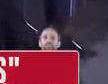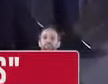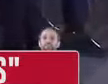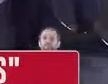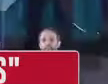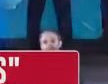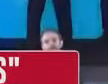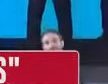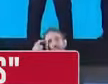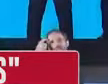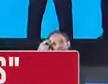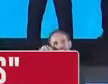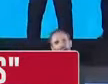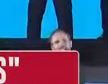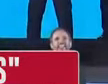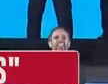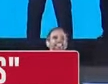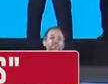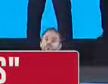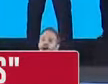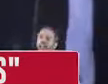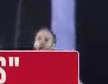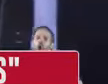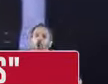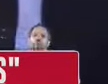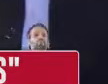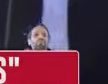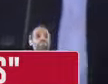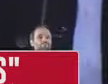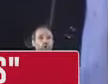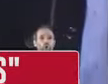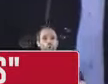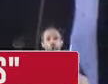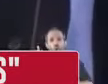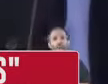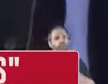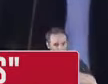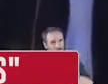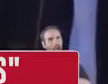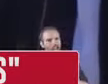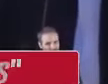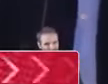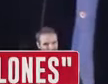venía pensando en eso en que gobernar no y gobernar es eso